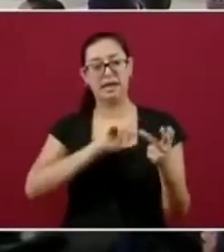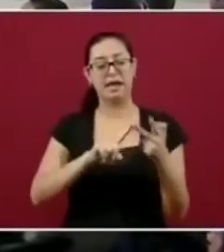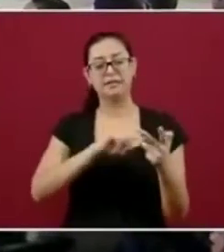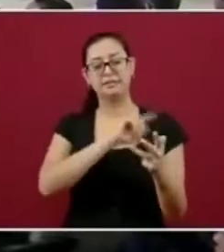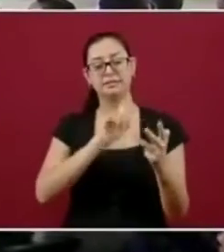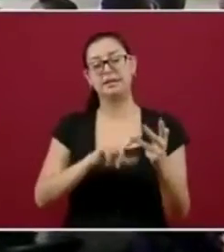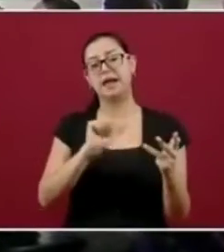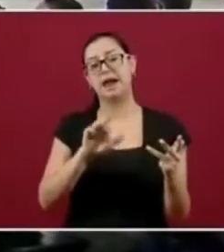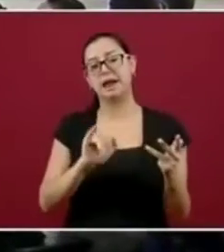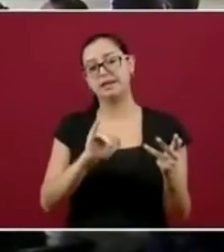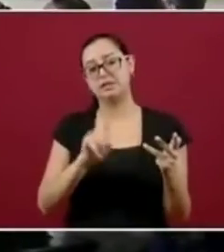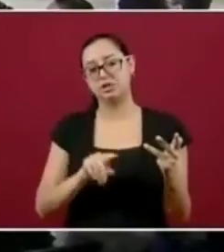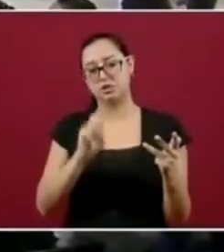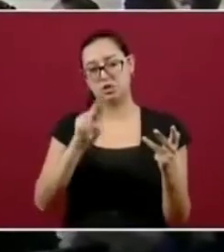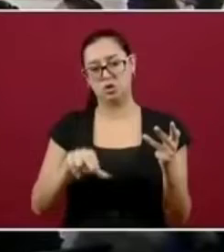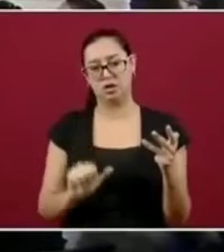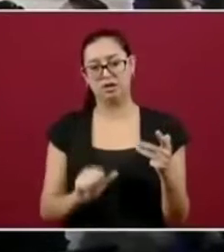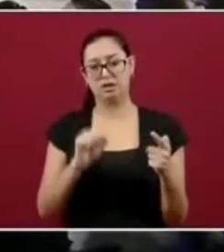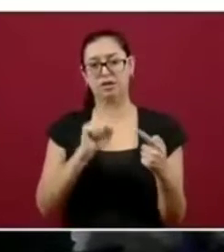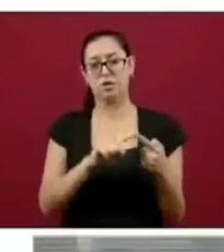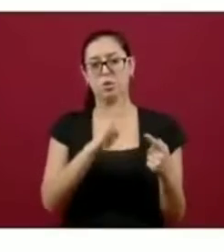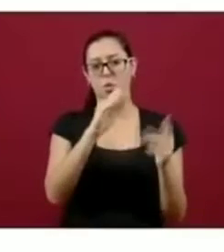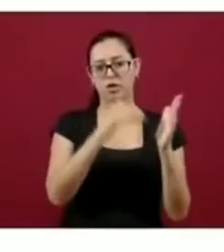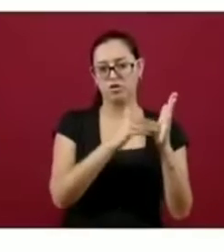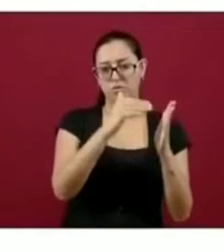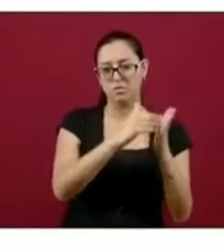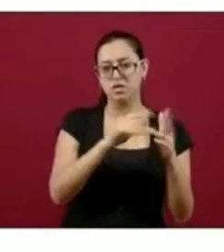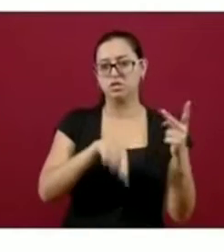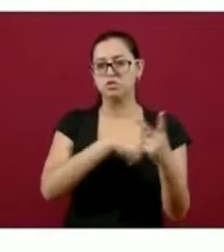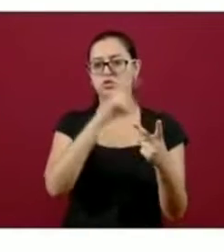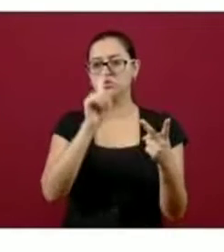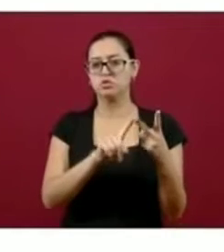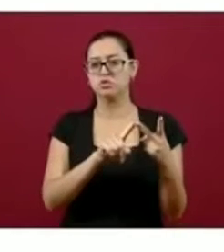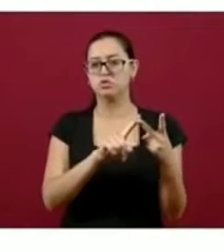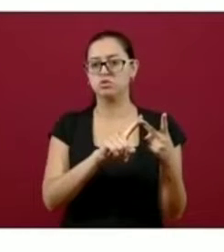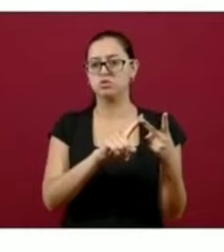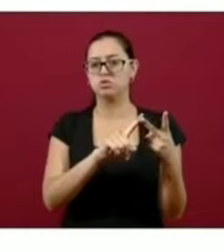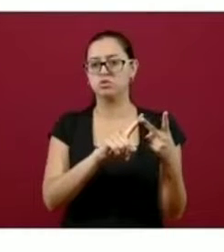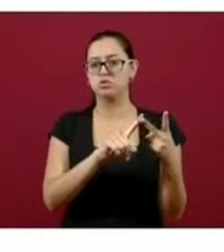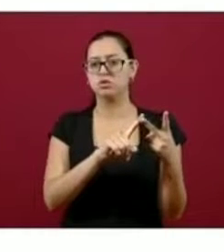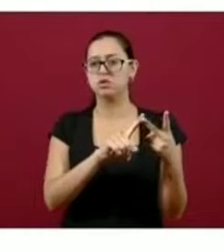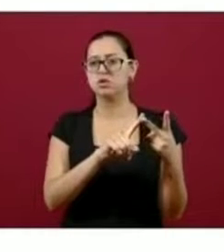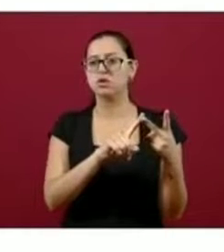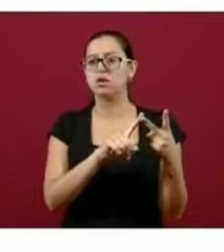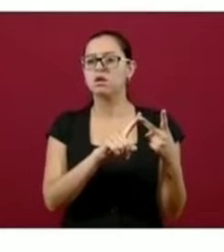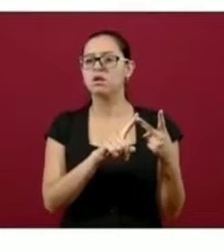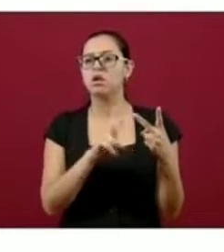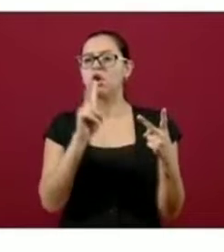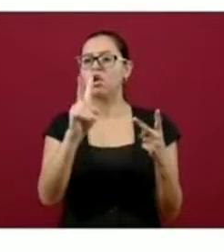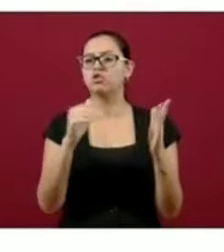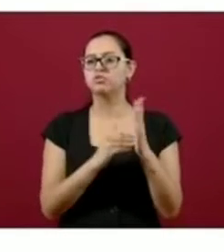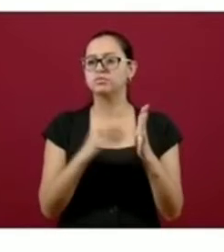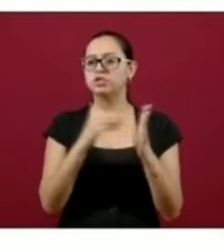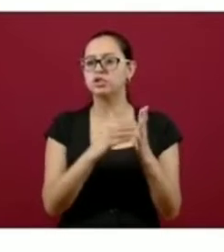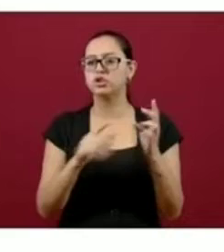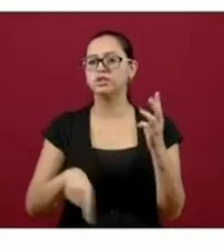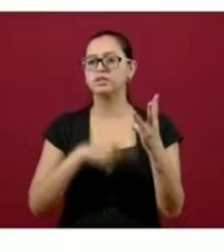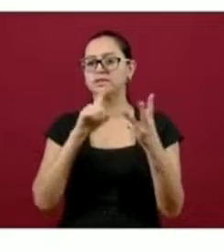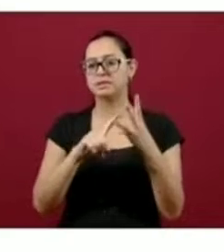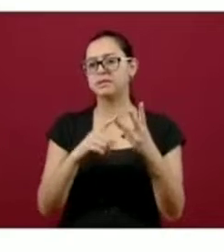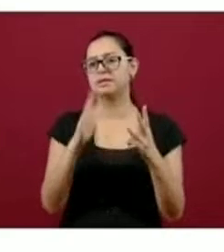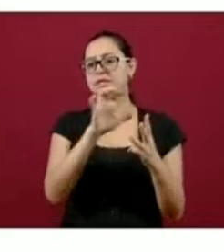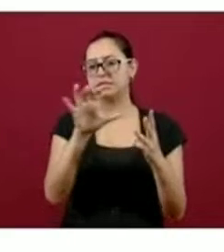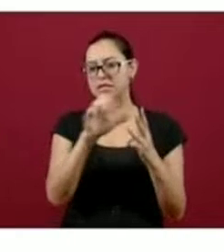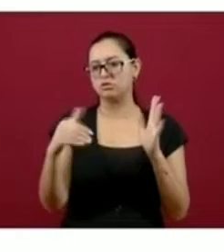millones, en Texas 2,5 millones, en Arizona 500,000. En ciudades de manera coincidente, bueno, pues Los